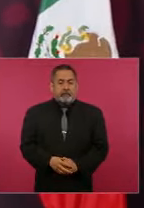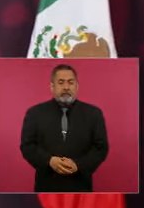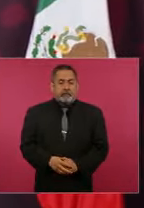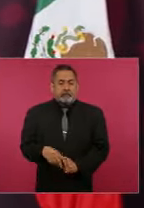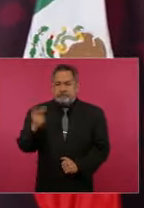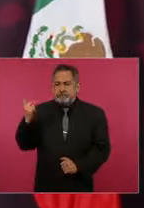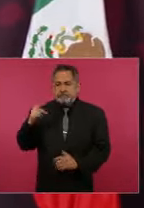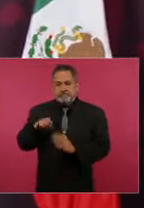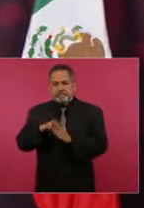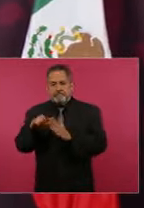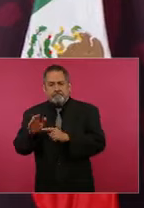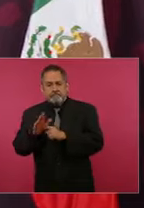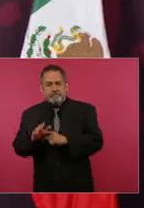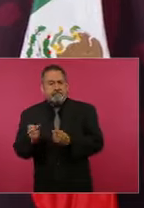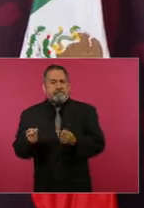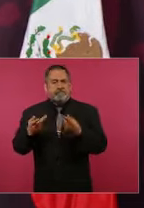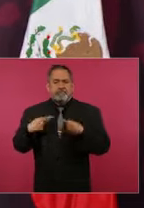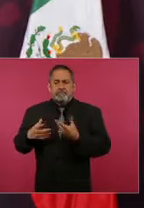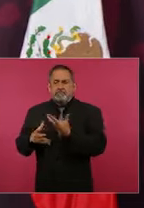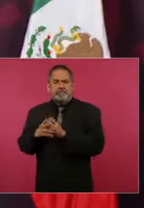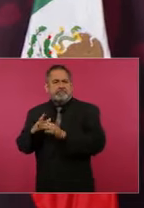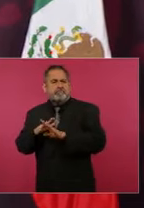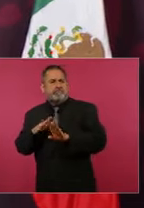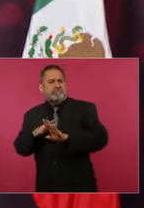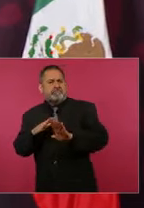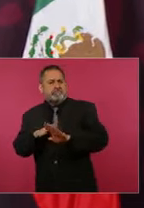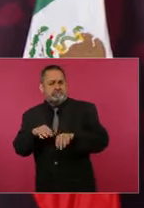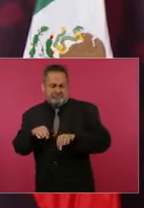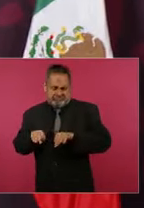Este es el ejemplo con los migrantes.